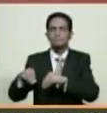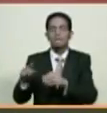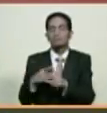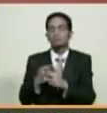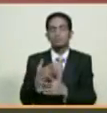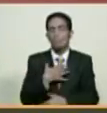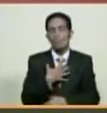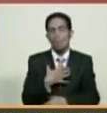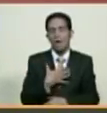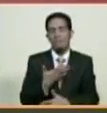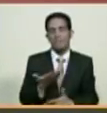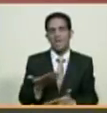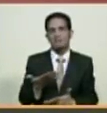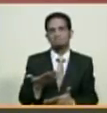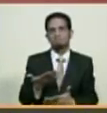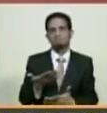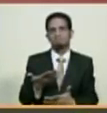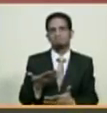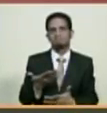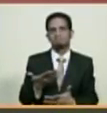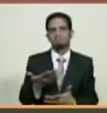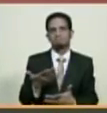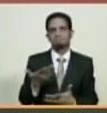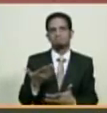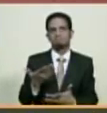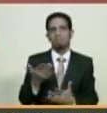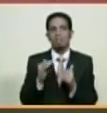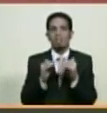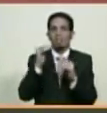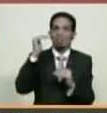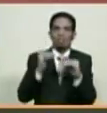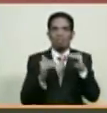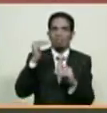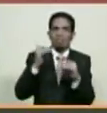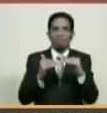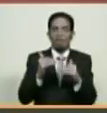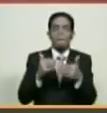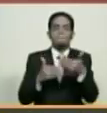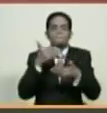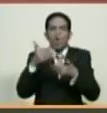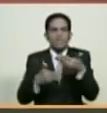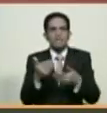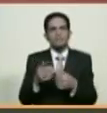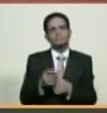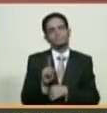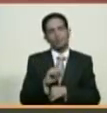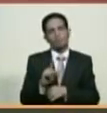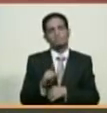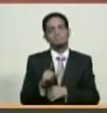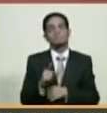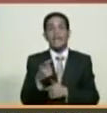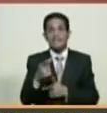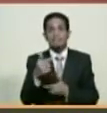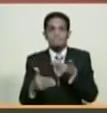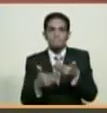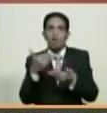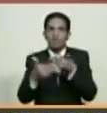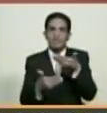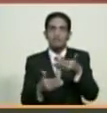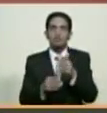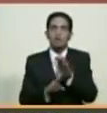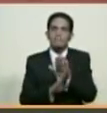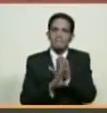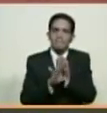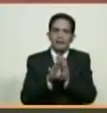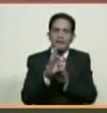haber modificaciones que no estén dentro de ese proceso de acuerdo. Además, va a ayudar este proceso de